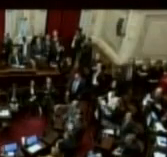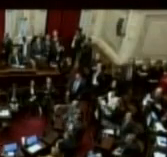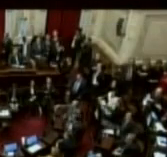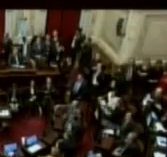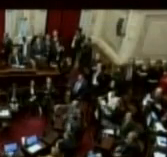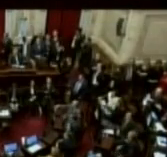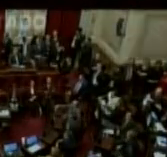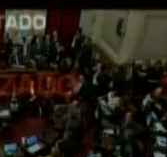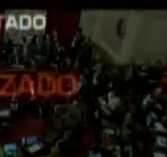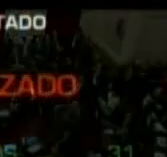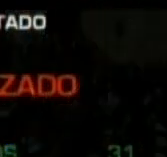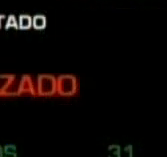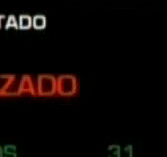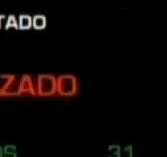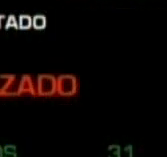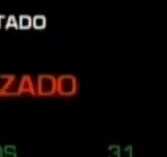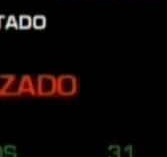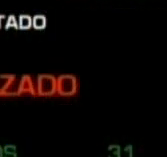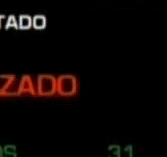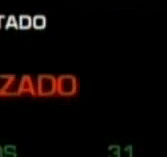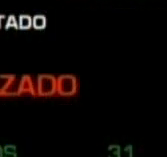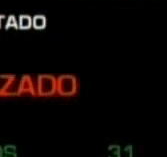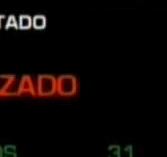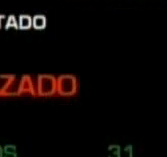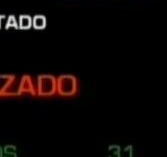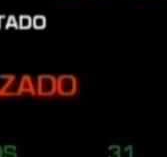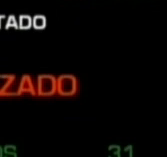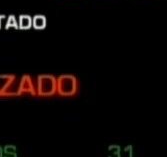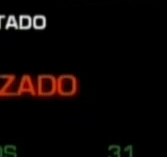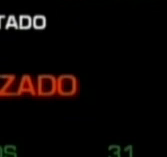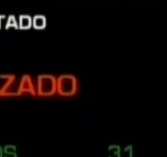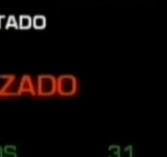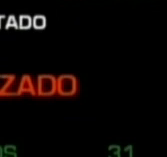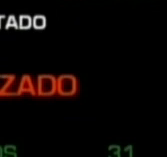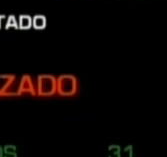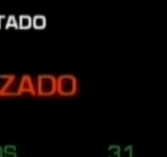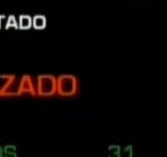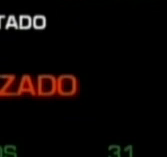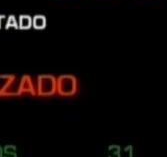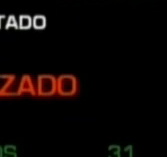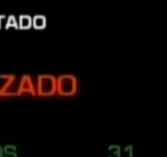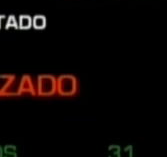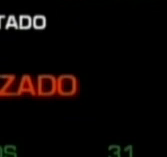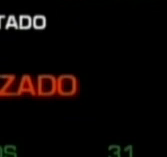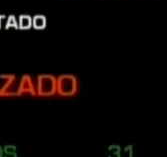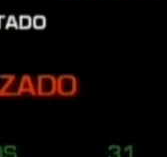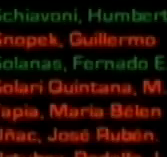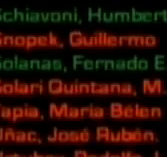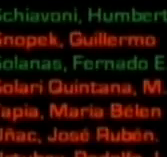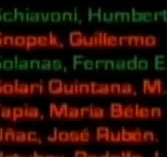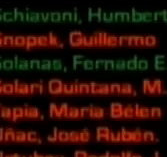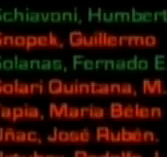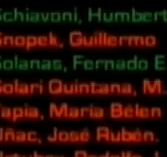construir diálogo, tolerancia, y todos tenemos que entender que somos millones y que nunca vamos a pensar todos igual sobre todos los